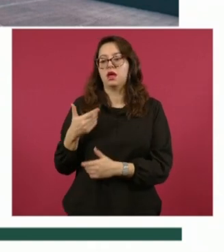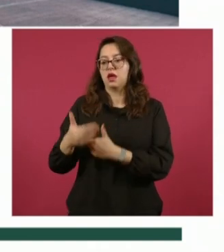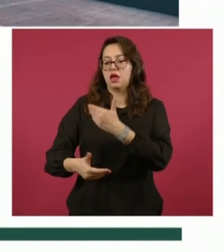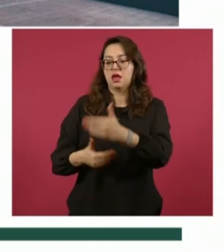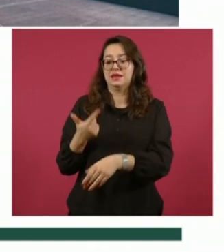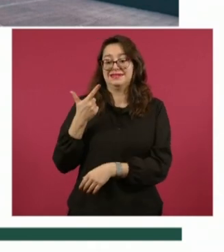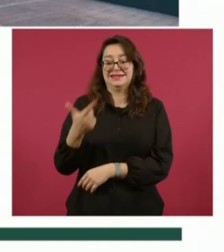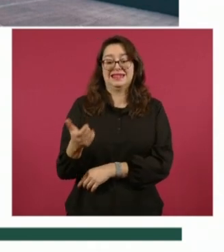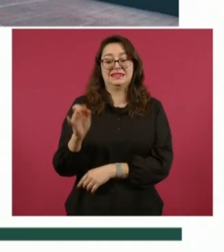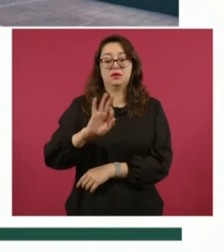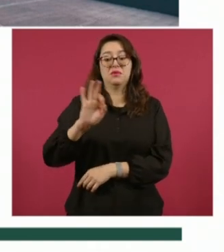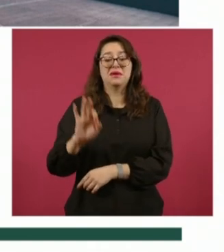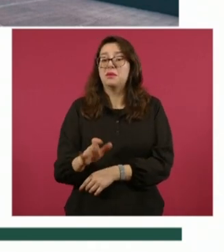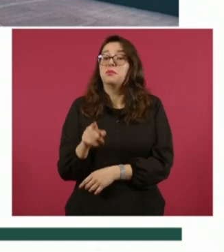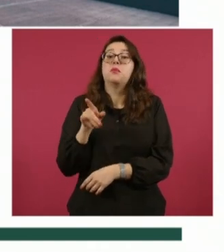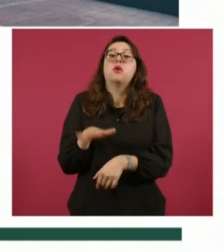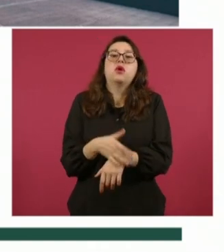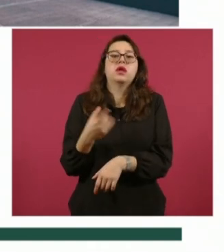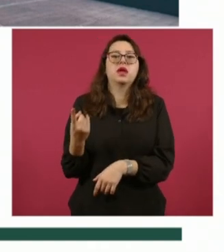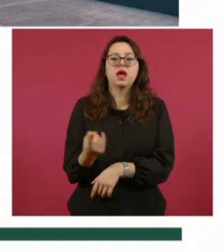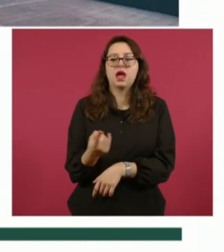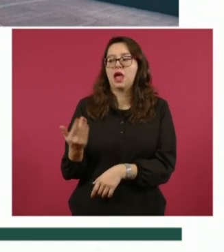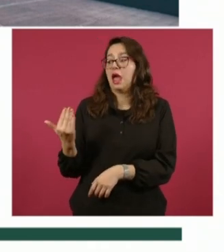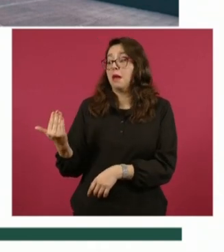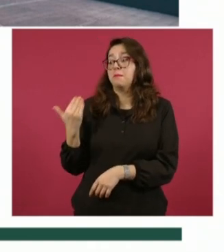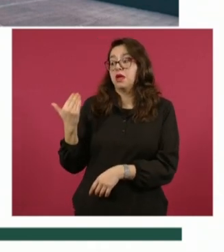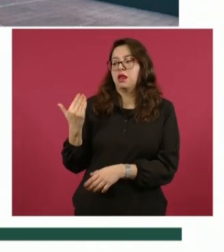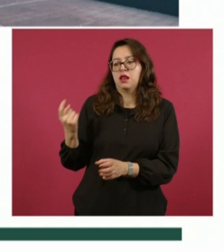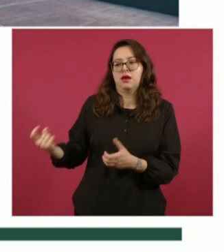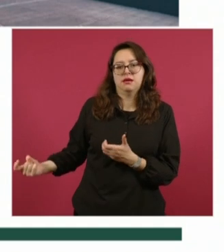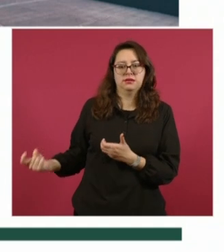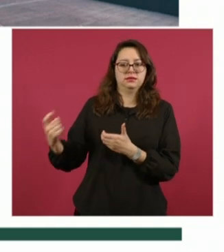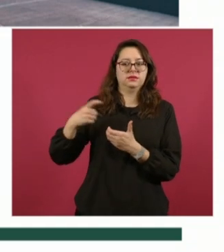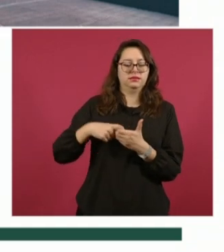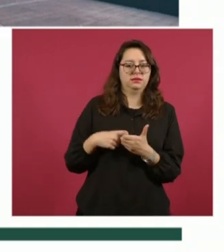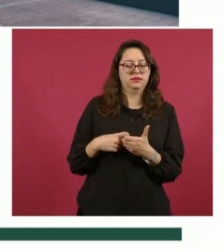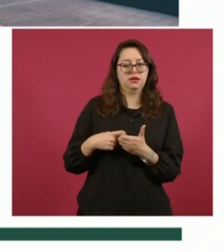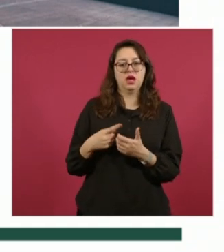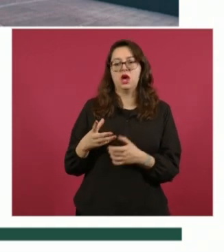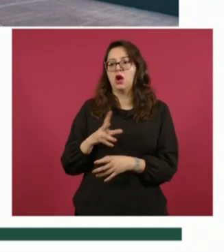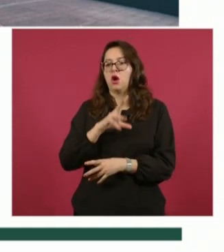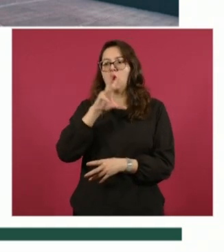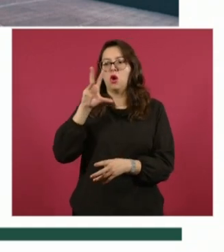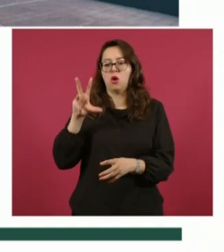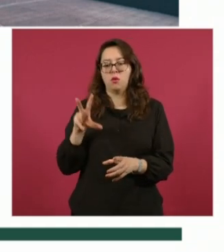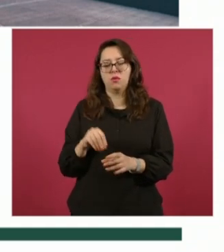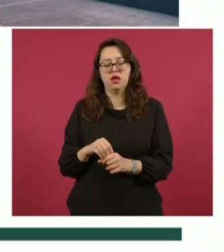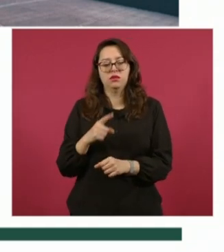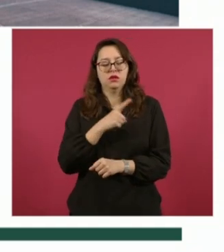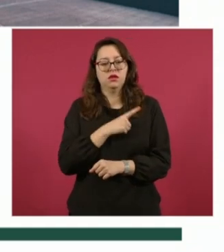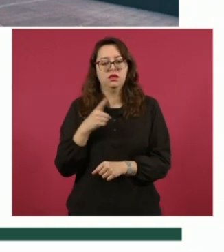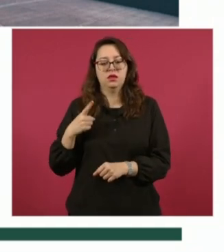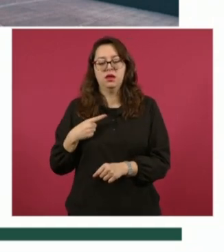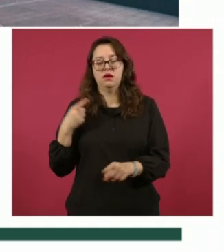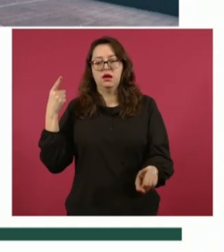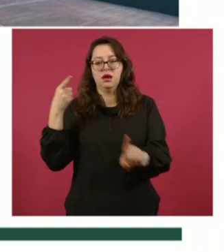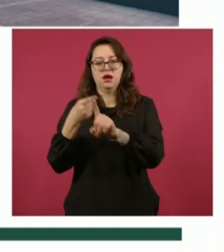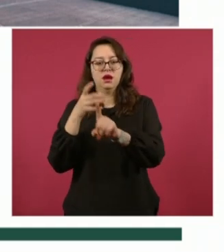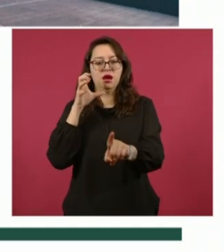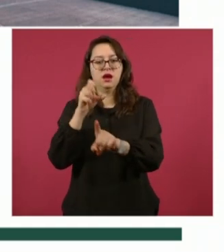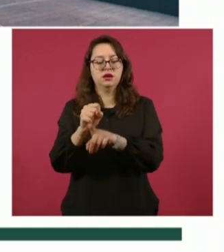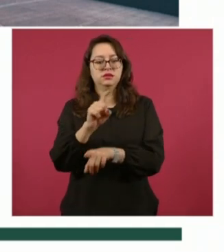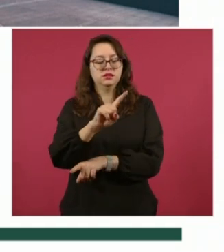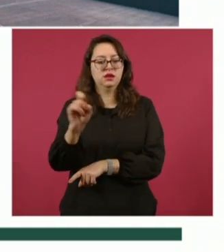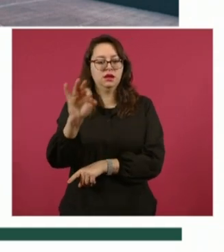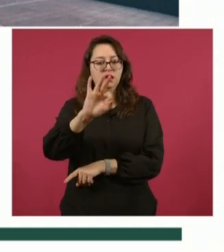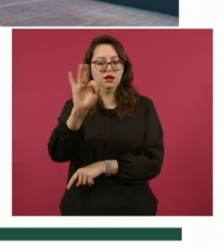7%. Hidalgo fue de los últimos estados en entrar. Todos estos avances tienen que llegar al 100 al 21 de marzo. Se han